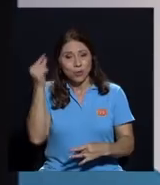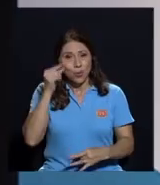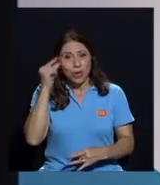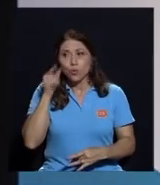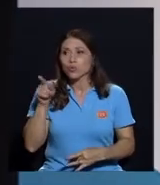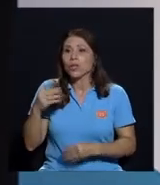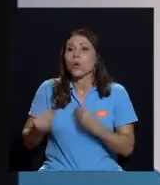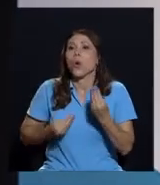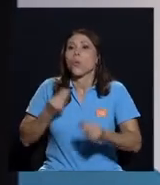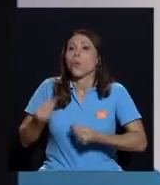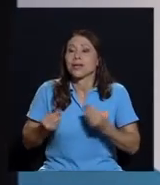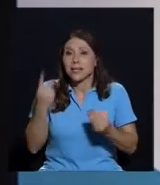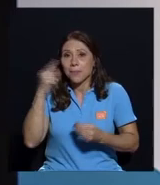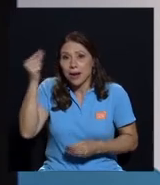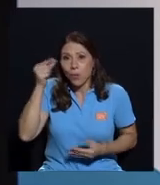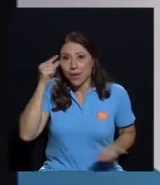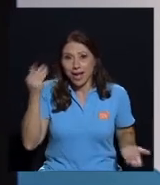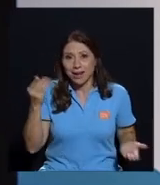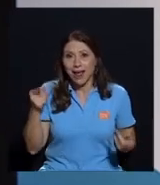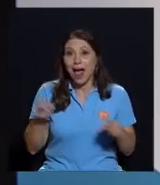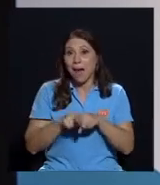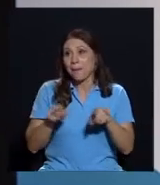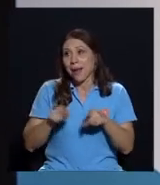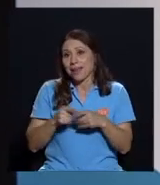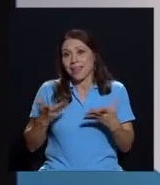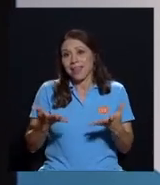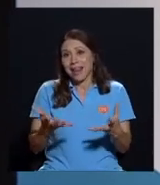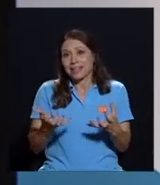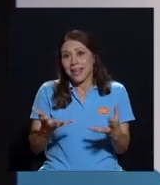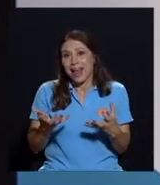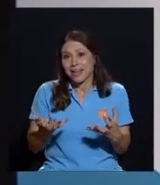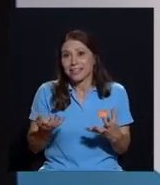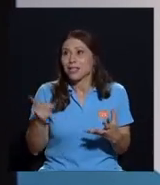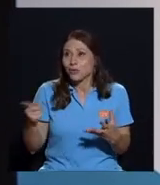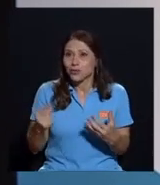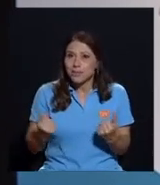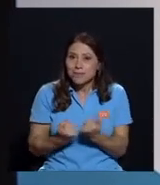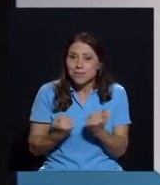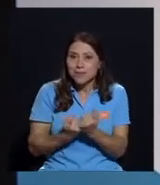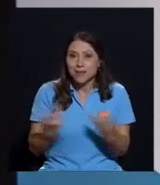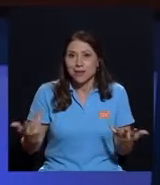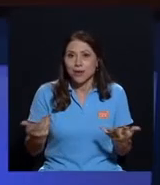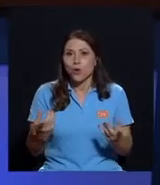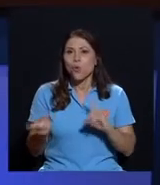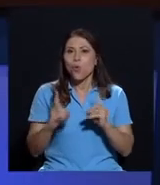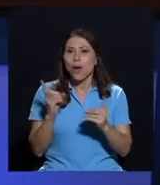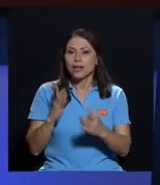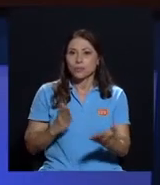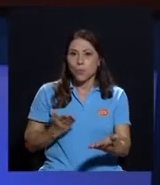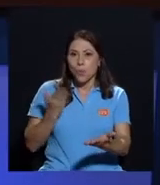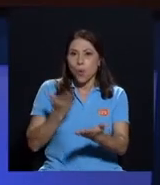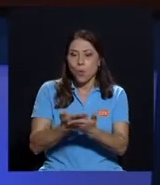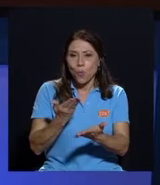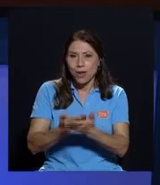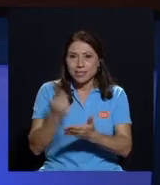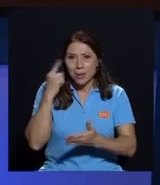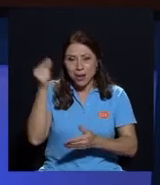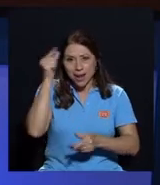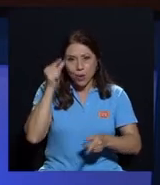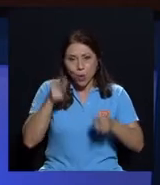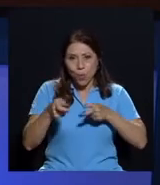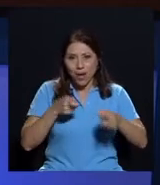aparte de las ganas y voluntad y que ustedes pueda poner cómo se gobierna y cuál es su propuesta para gobernar en ese escenario